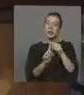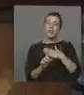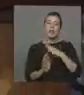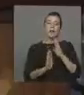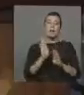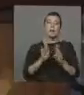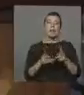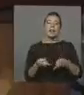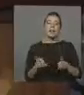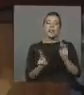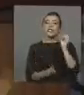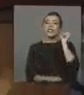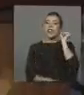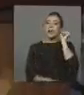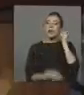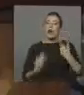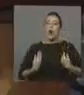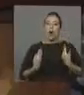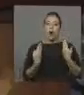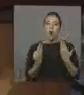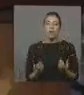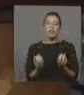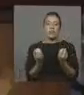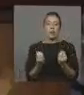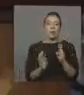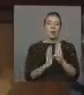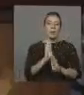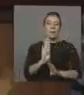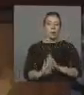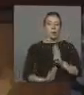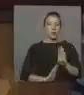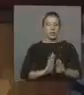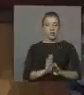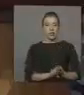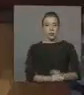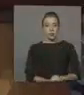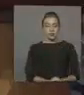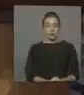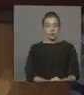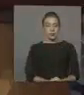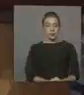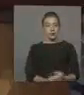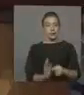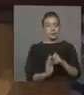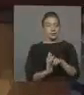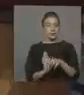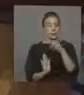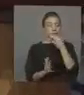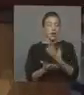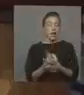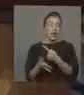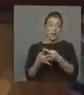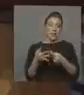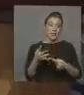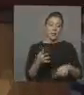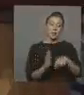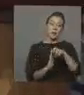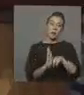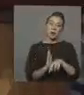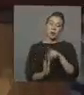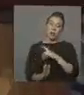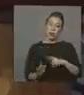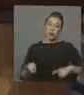resguardar los derechos de las mujeres y ofrecerles una adecuada protección. Hace presente el mensaje que han existido diversas iniciativas parlamentarias